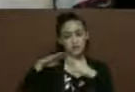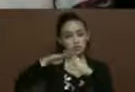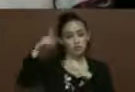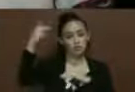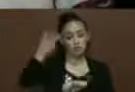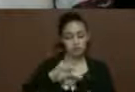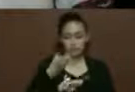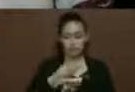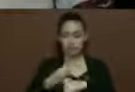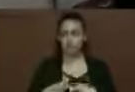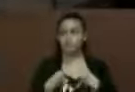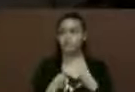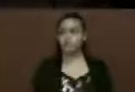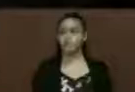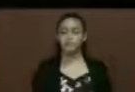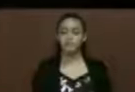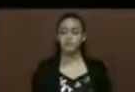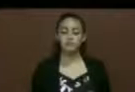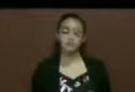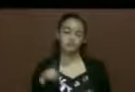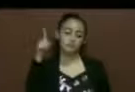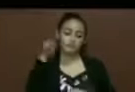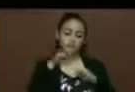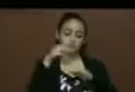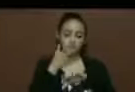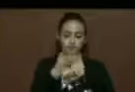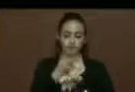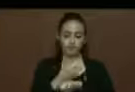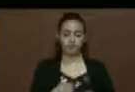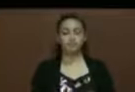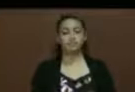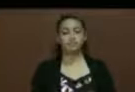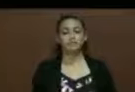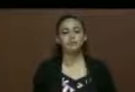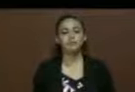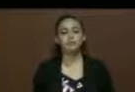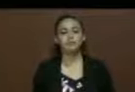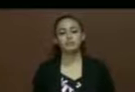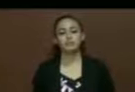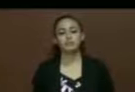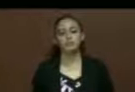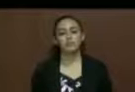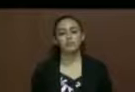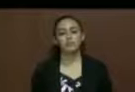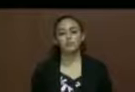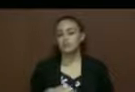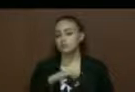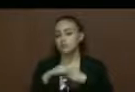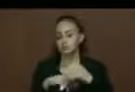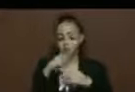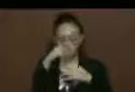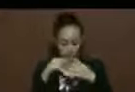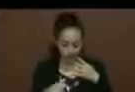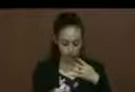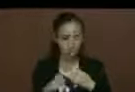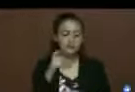hermanos que trabajan en Estados Unidos. En medio de todo eso